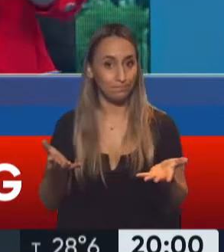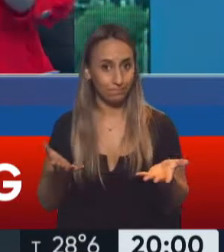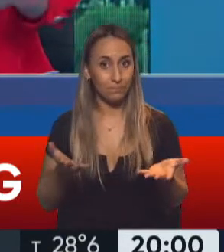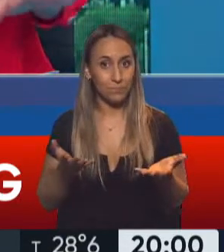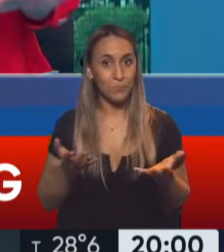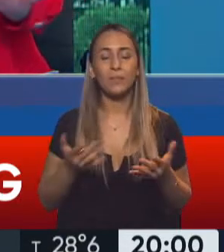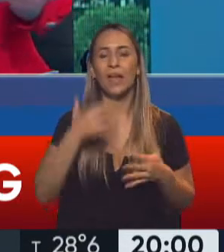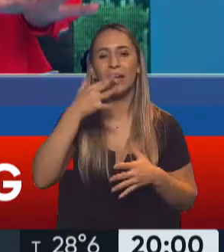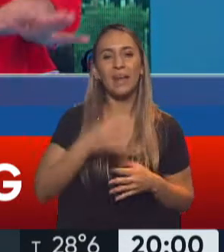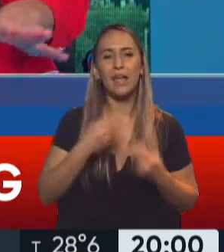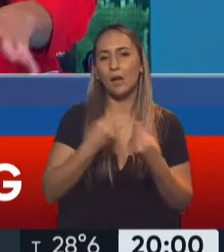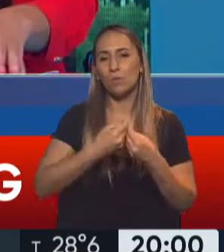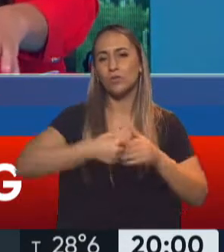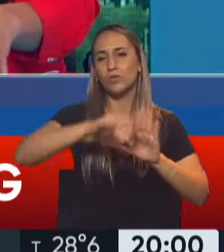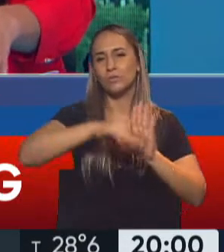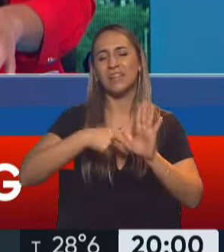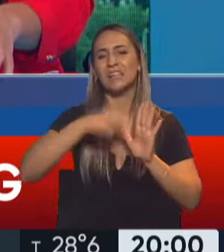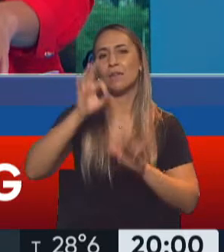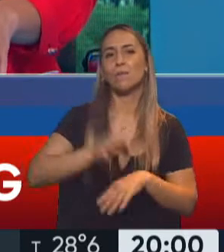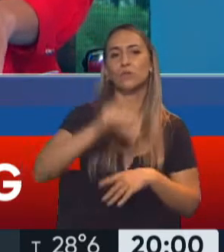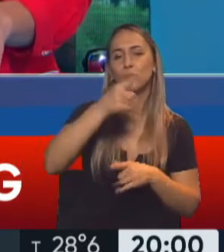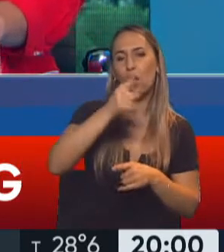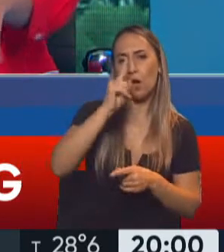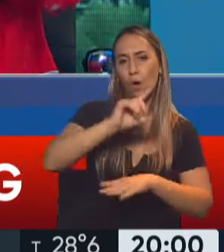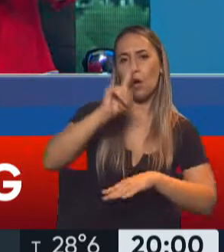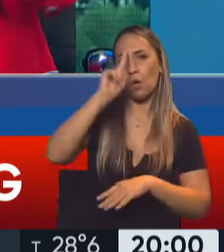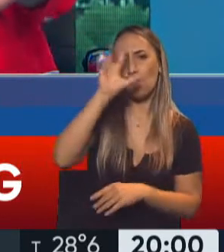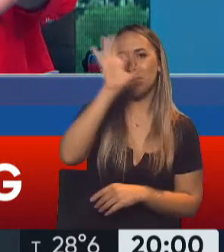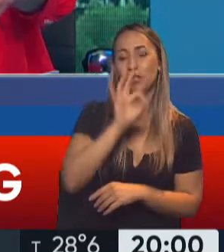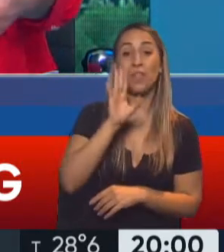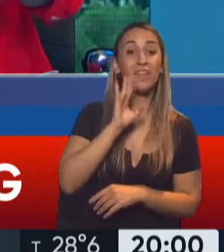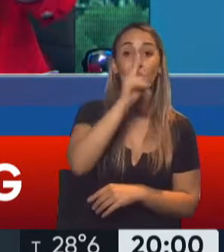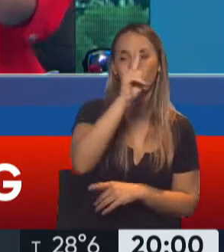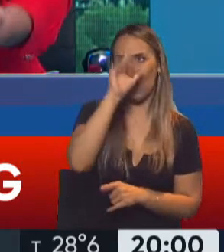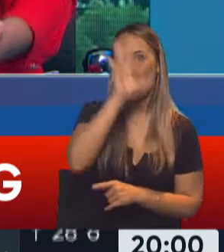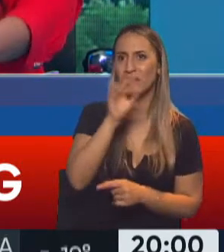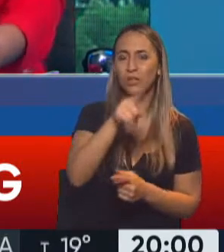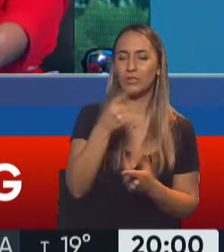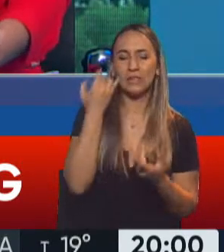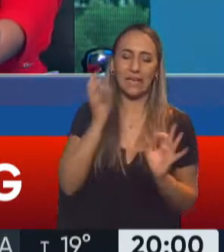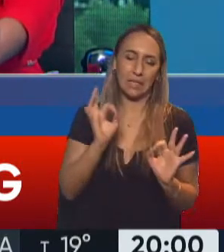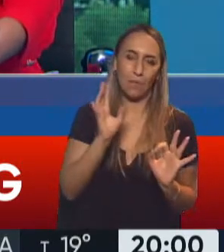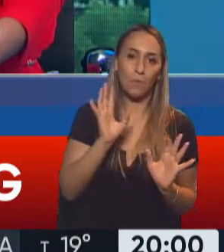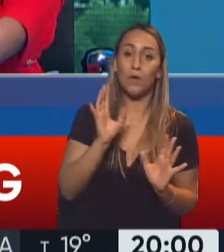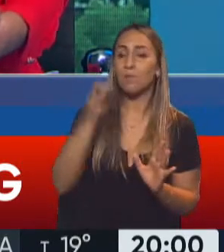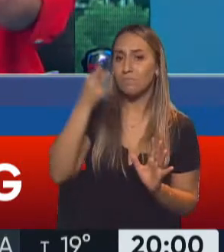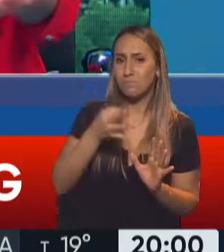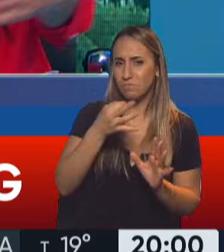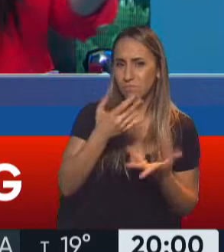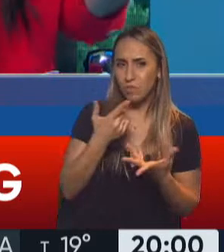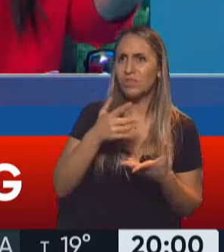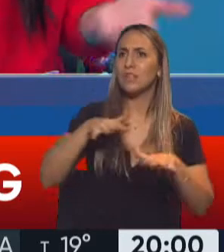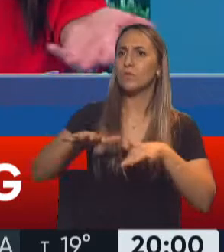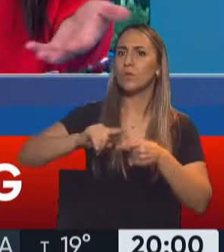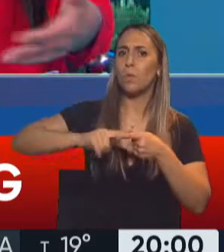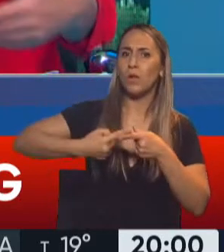La lista es larga, sabemos cuál es la posición de Estados Unidos con todo esto. Ahora la pregunta es si tenían que llevarlo al ámbito del deporte o si